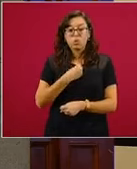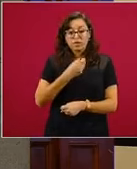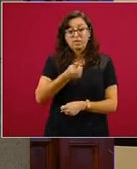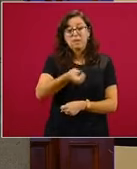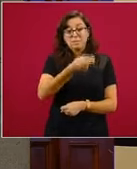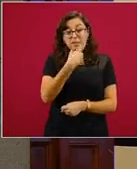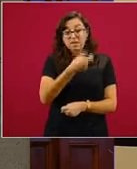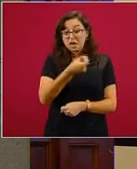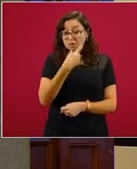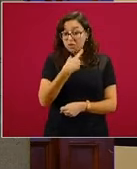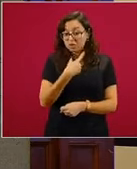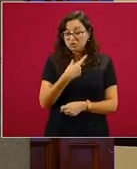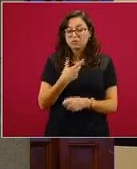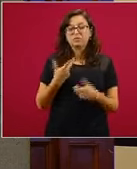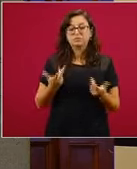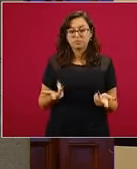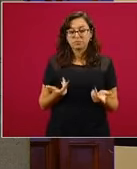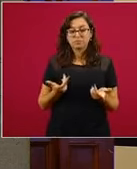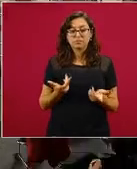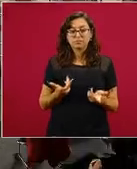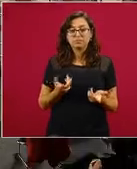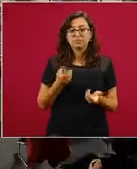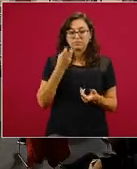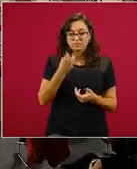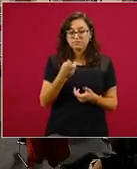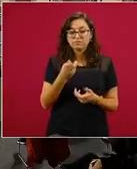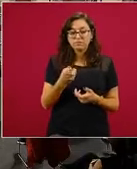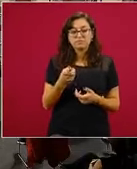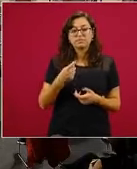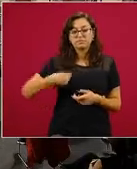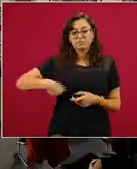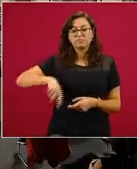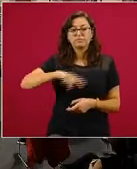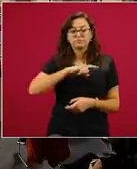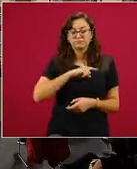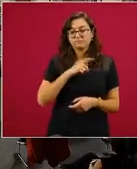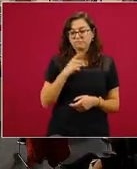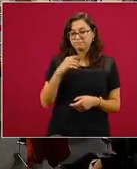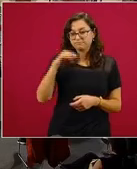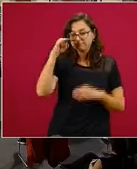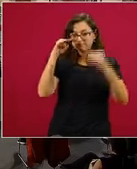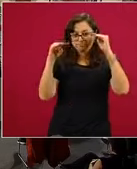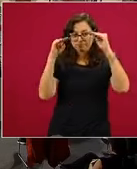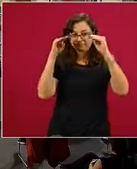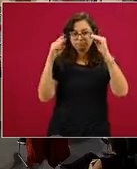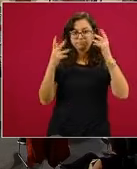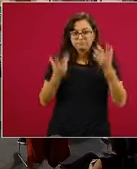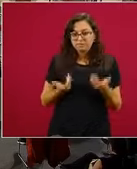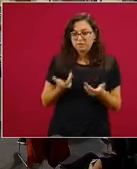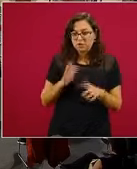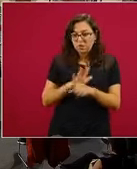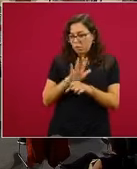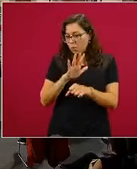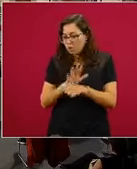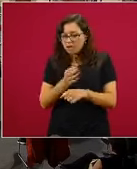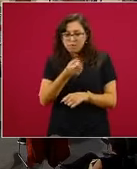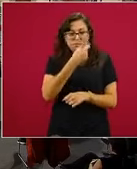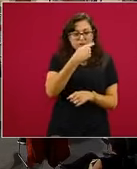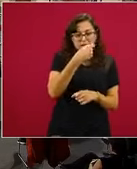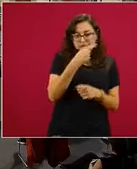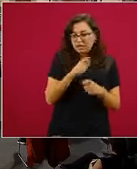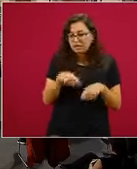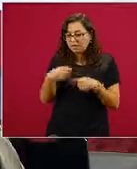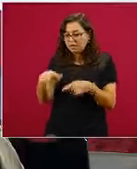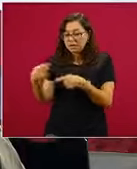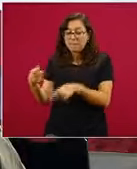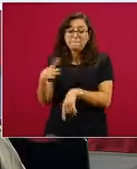fármacos que son de los principales para nosotros en tuberculosis en efectividad, que es la rifampicina. Y la ventaja de todo esto es que se realiza en